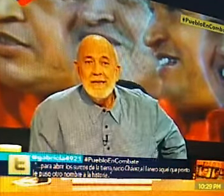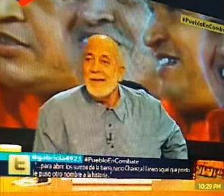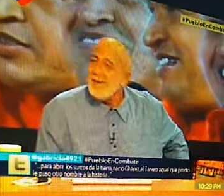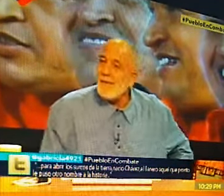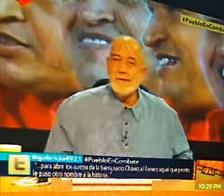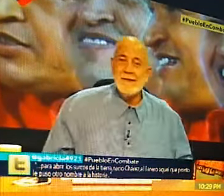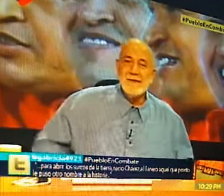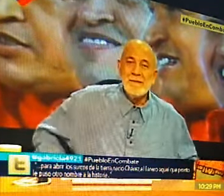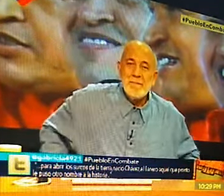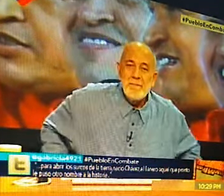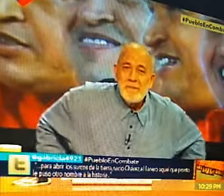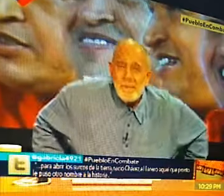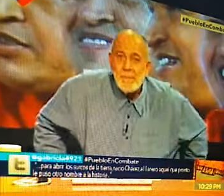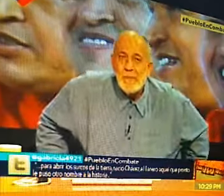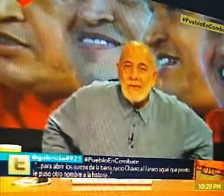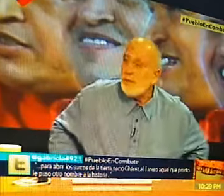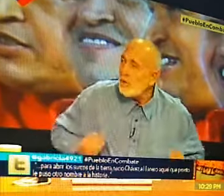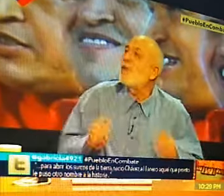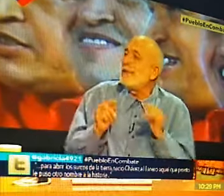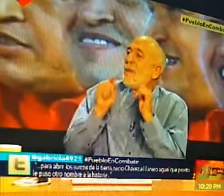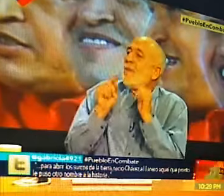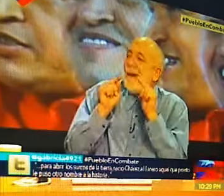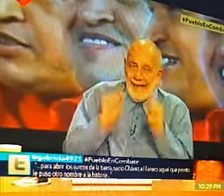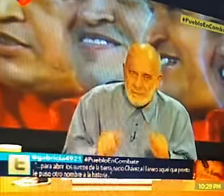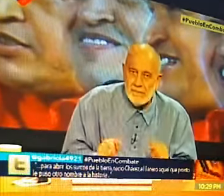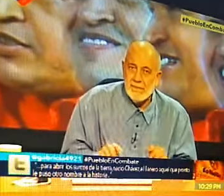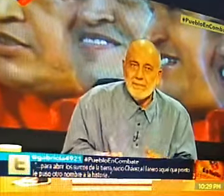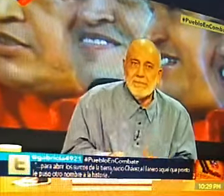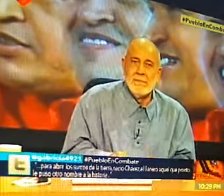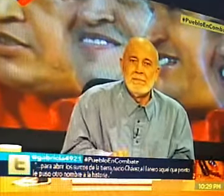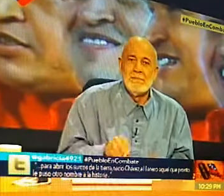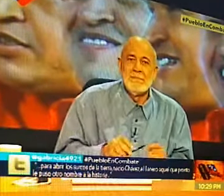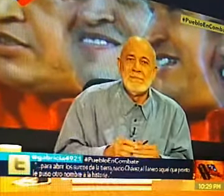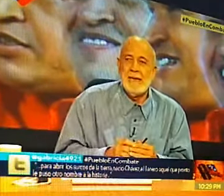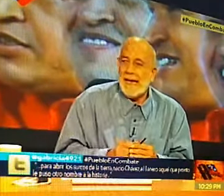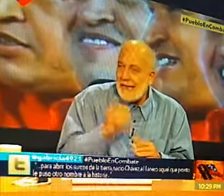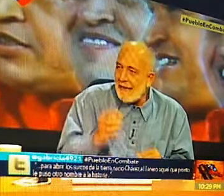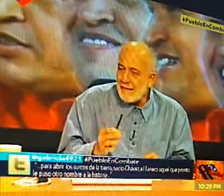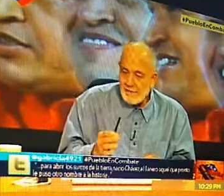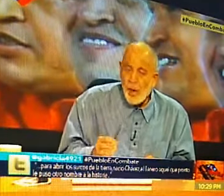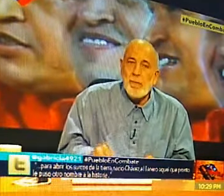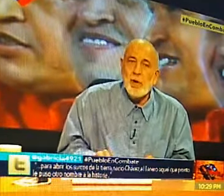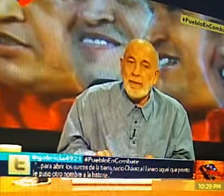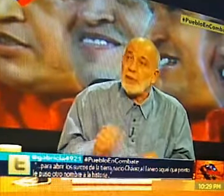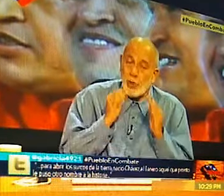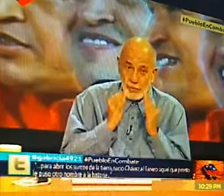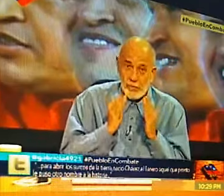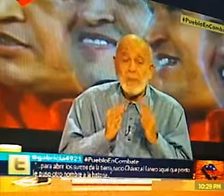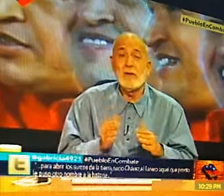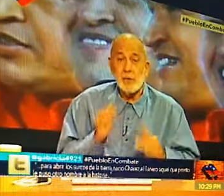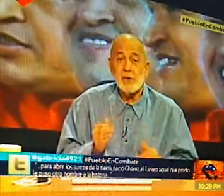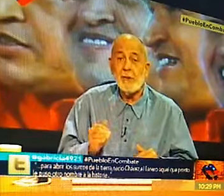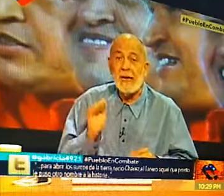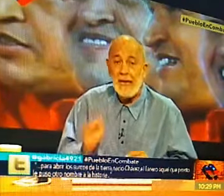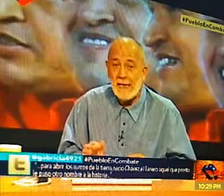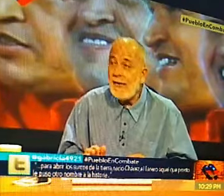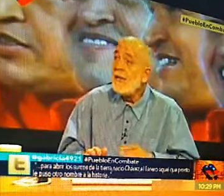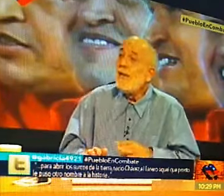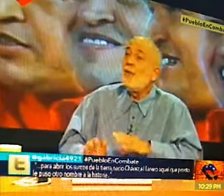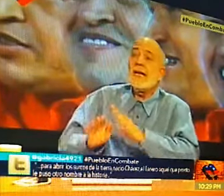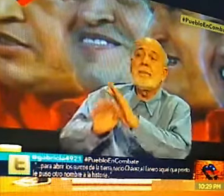Eso escríbalo. Y yo creo que sí lo vamos a ver. La caída, o por lo menos, ojo, cuando nosotros decimos la